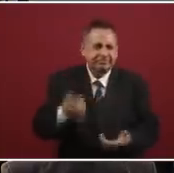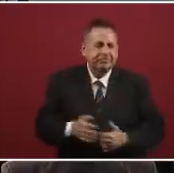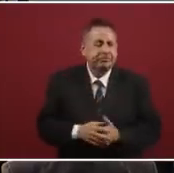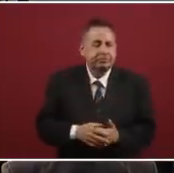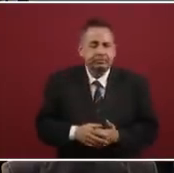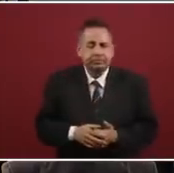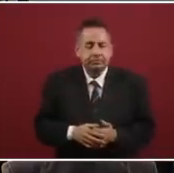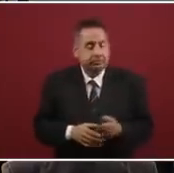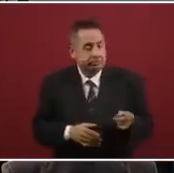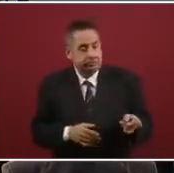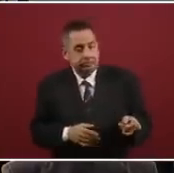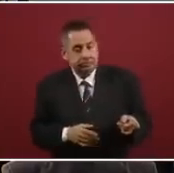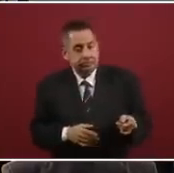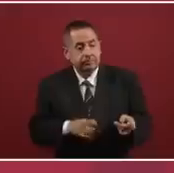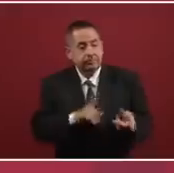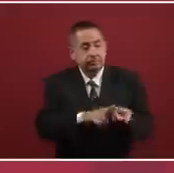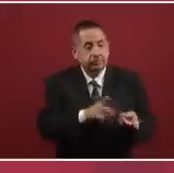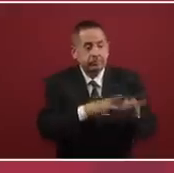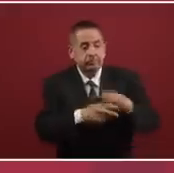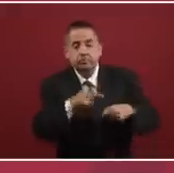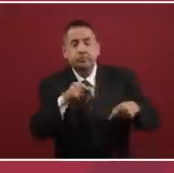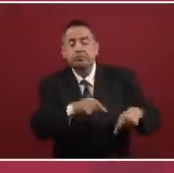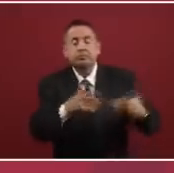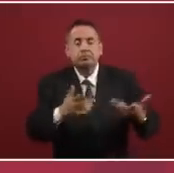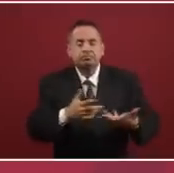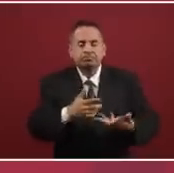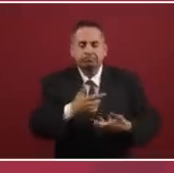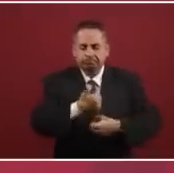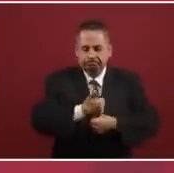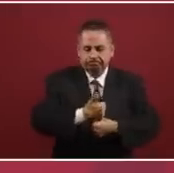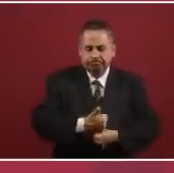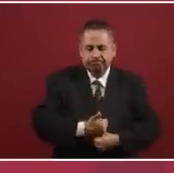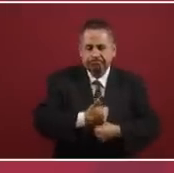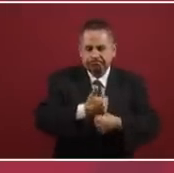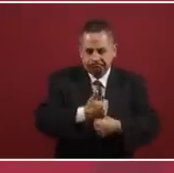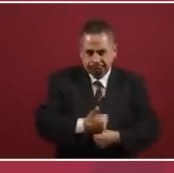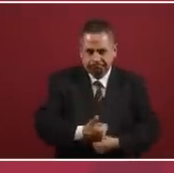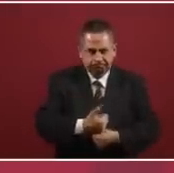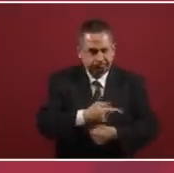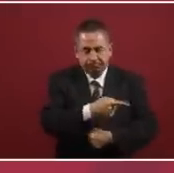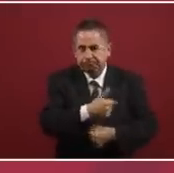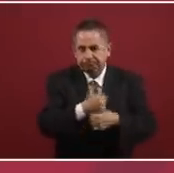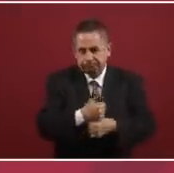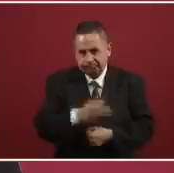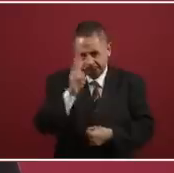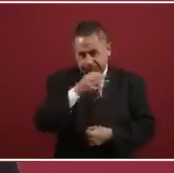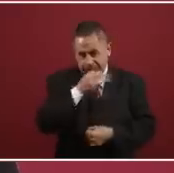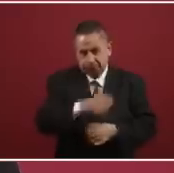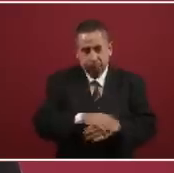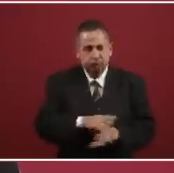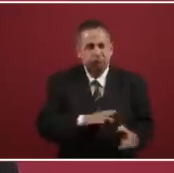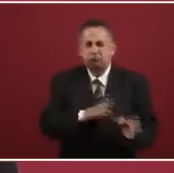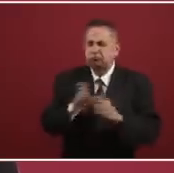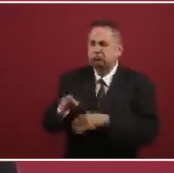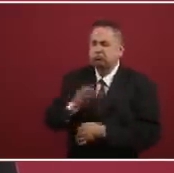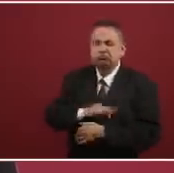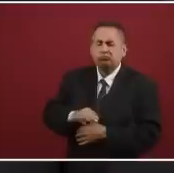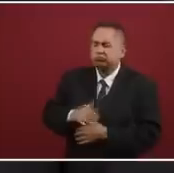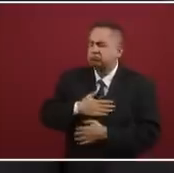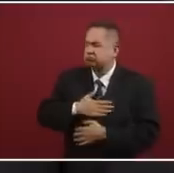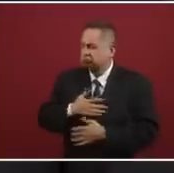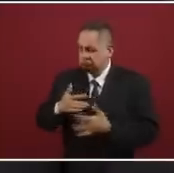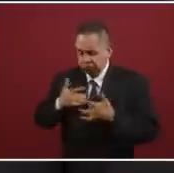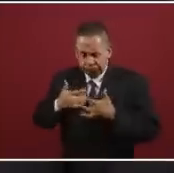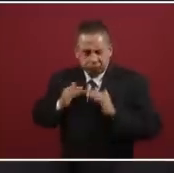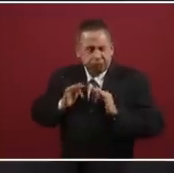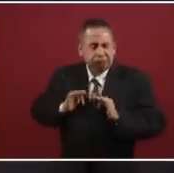Eso lo que produce es sufrimiento. La verdadera felicidad es estar bien con uno